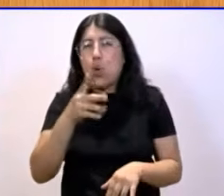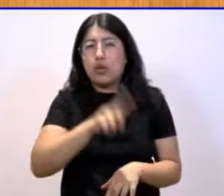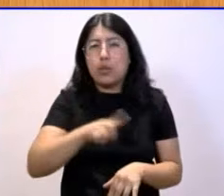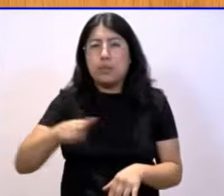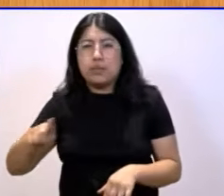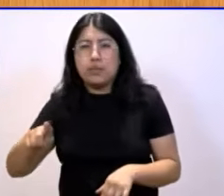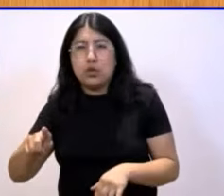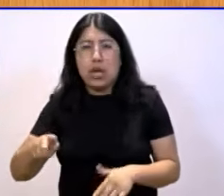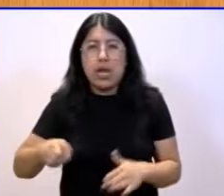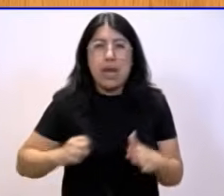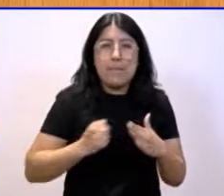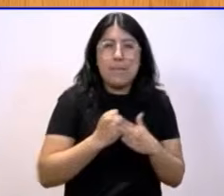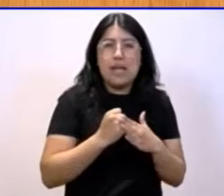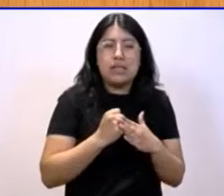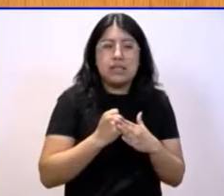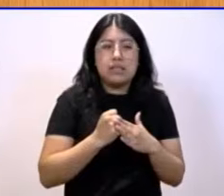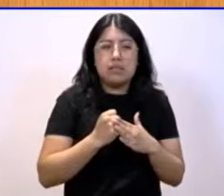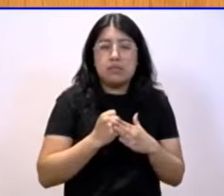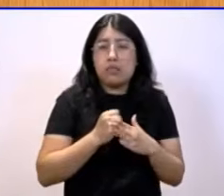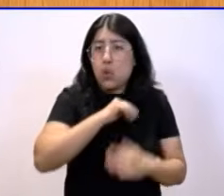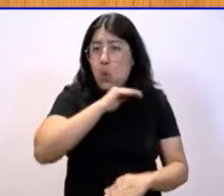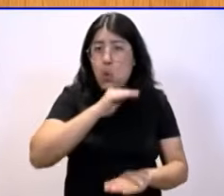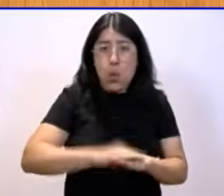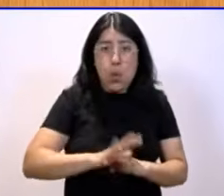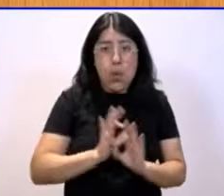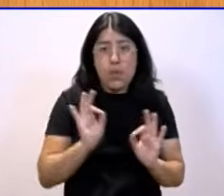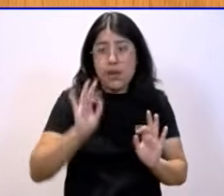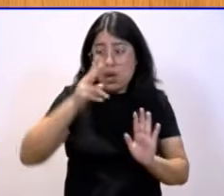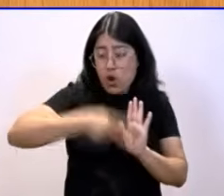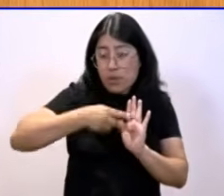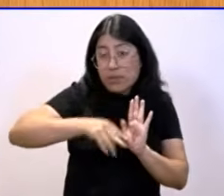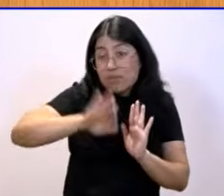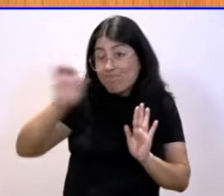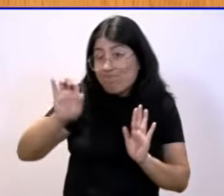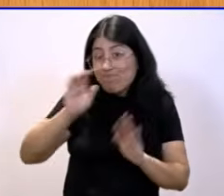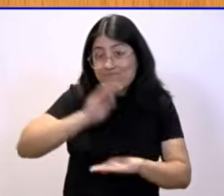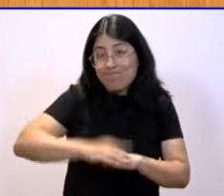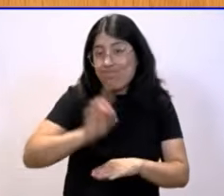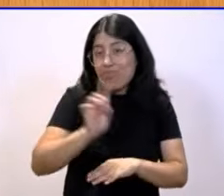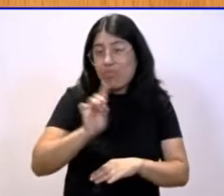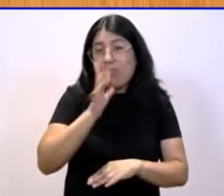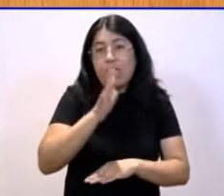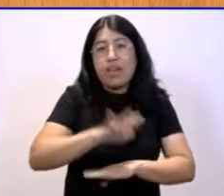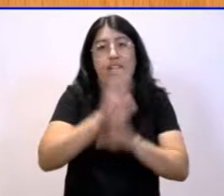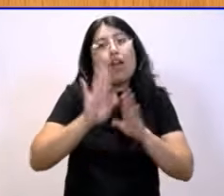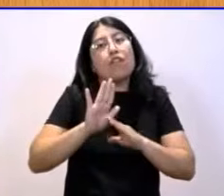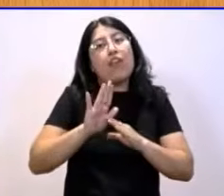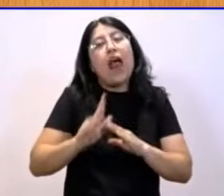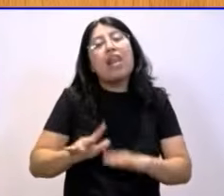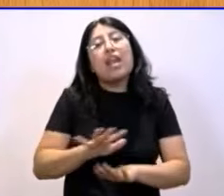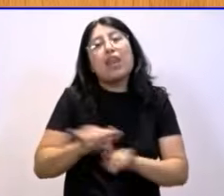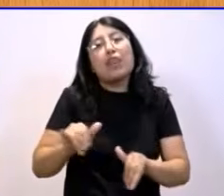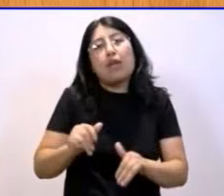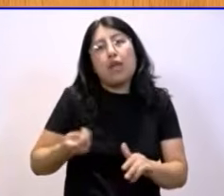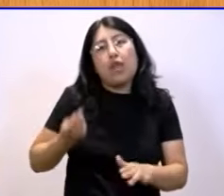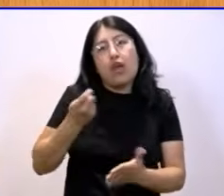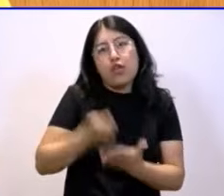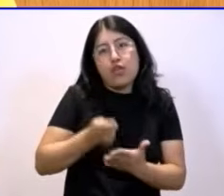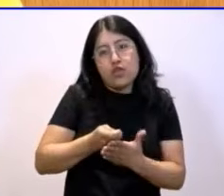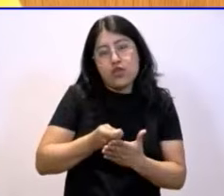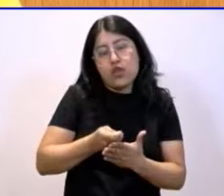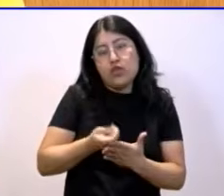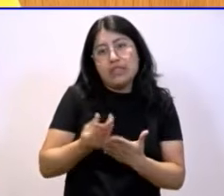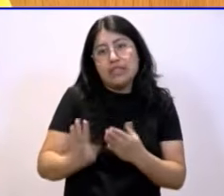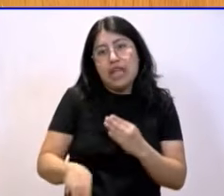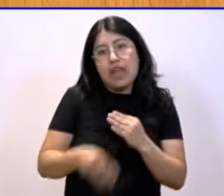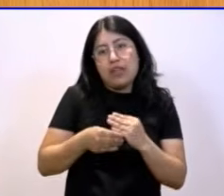no se está cumpliendo con la normativa europea y que se requiere de indemnizaciones adicionales, indemnizaciones que sean disuasorias.